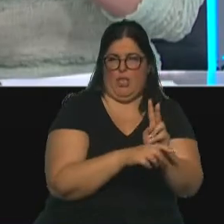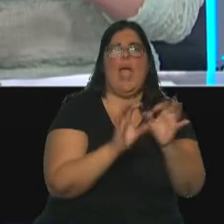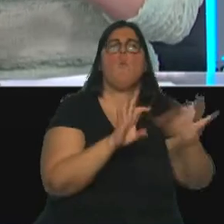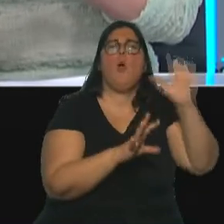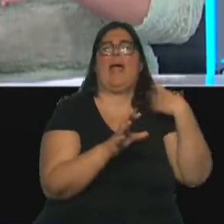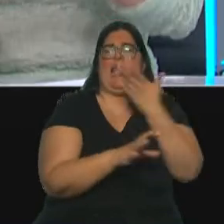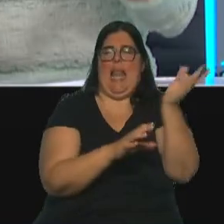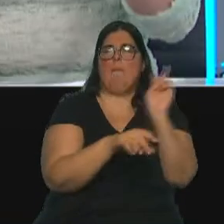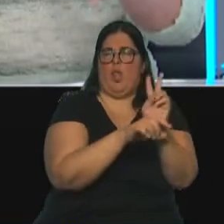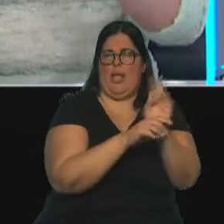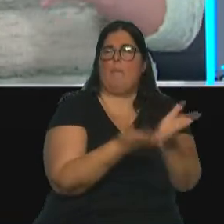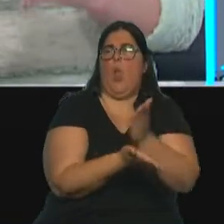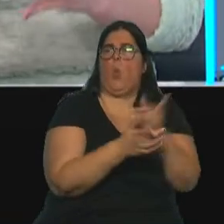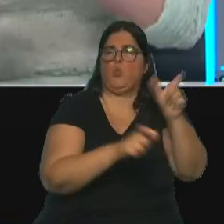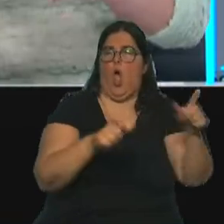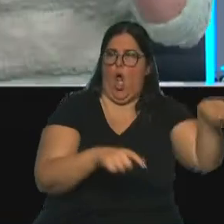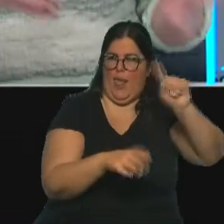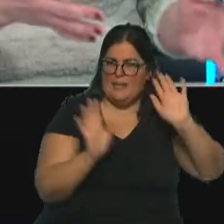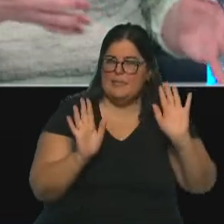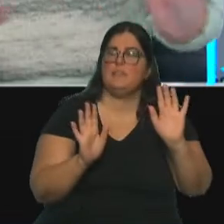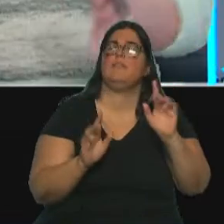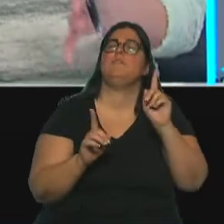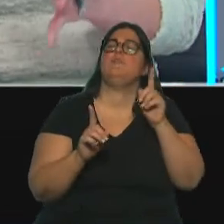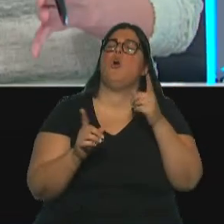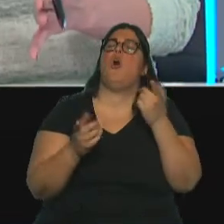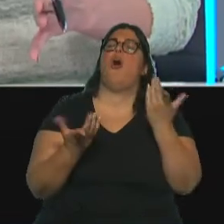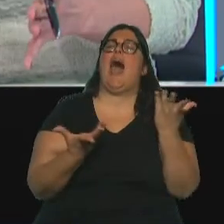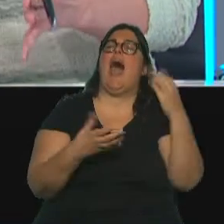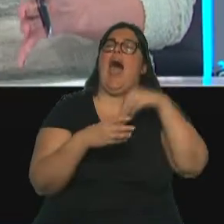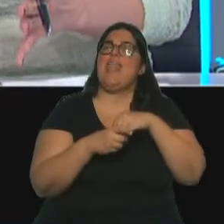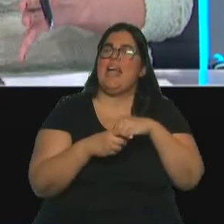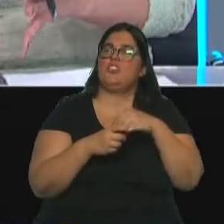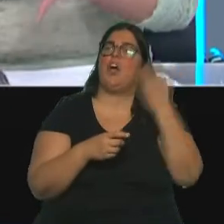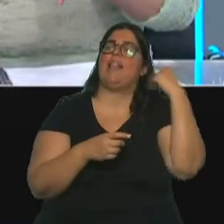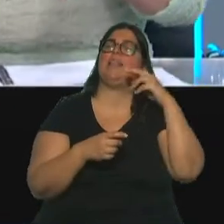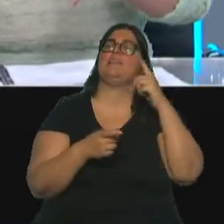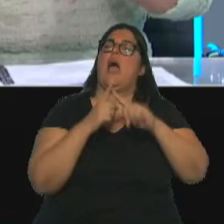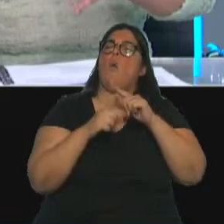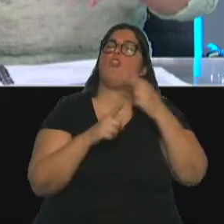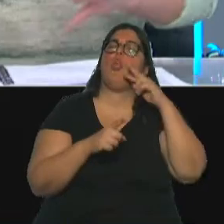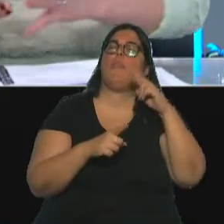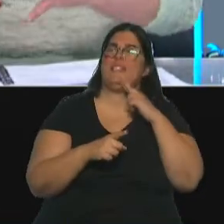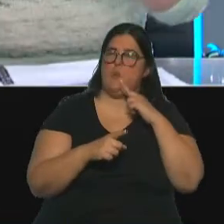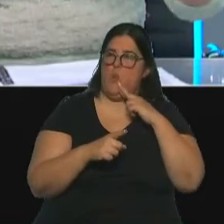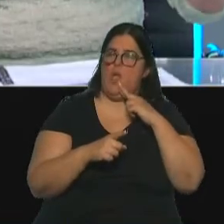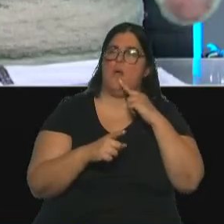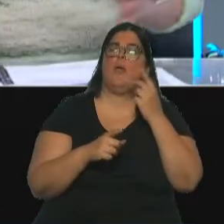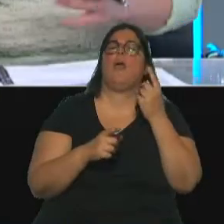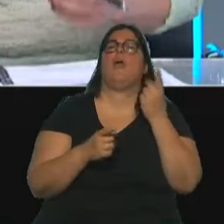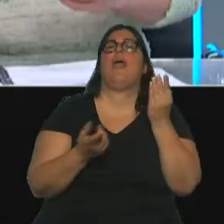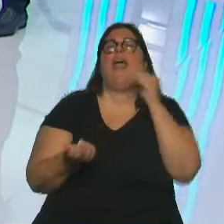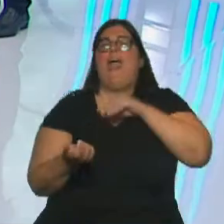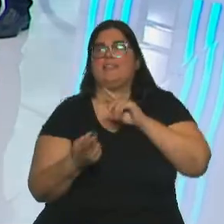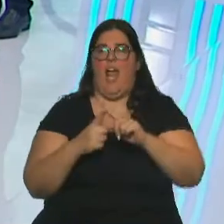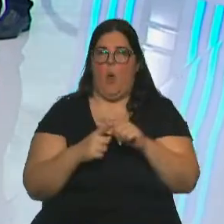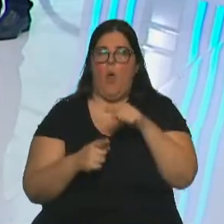también que el anexo, este famoso anexo que se hizo al acuerdo de 2019, era un anexo de la Unión Europea en general,